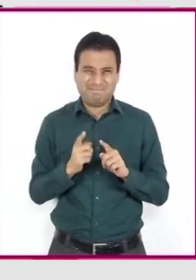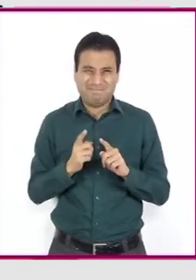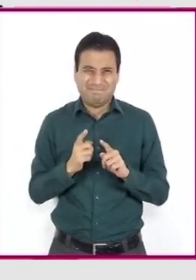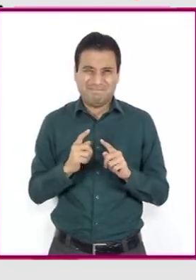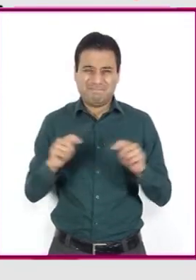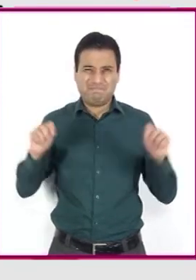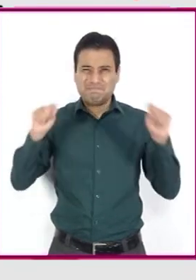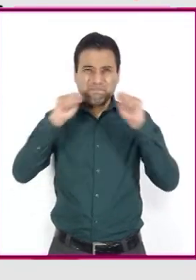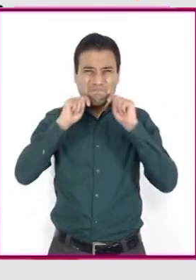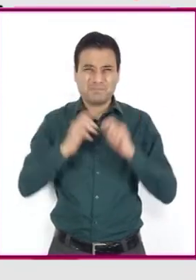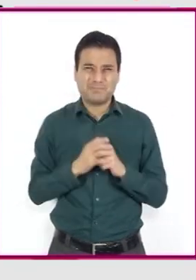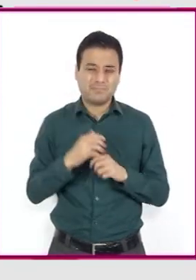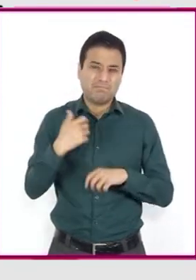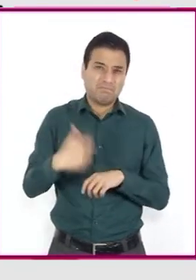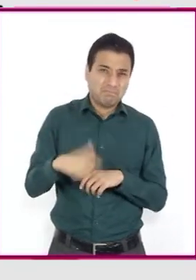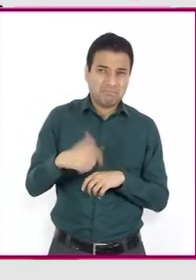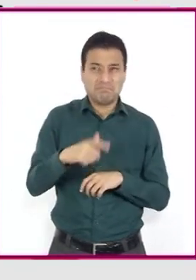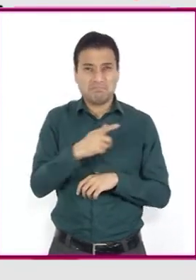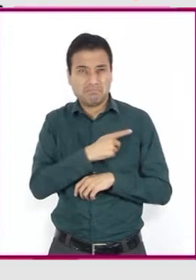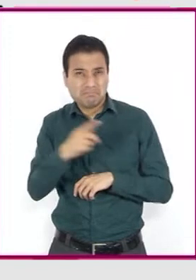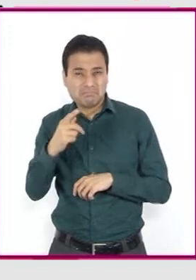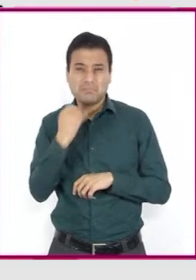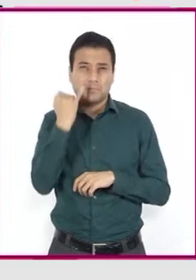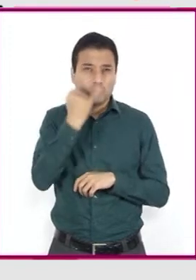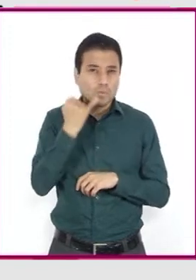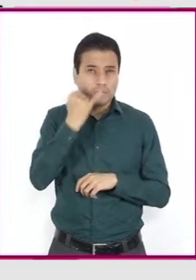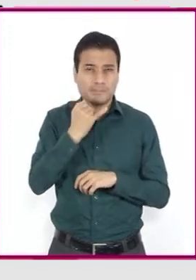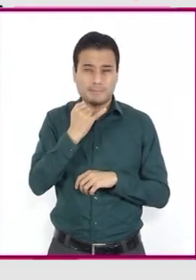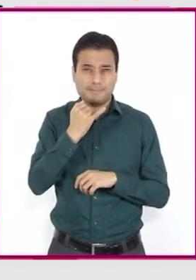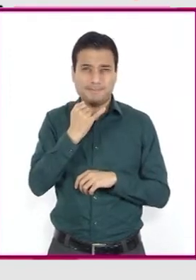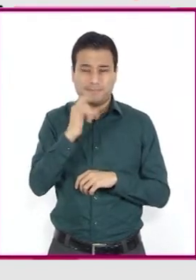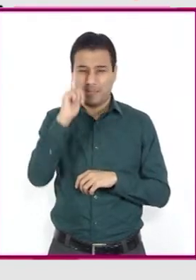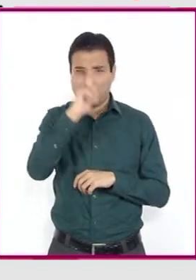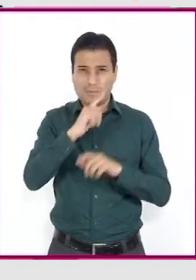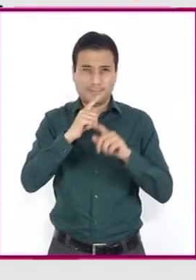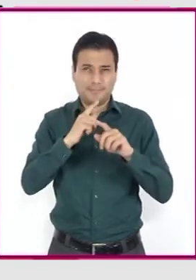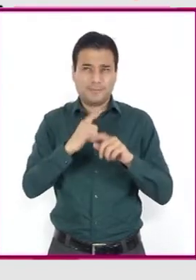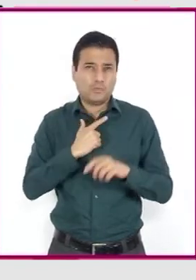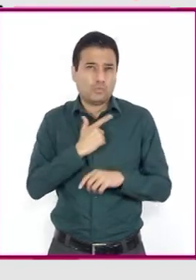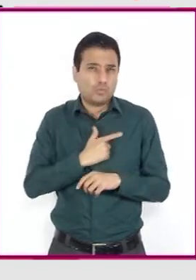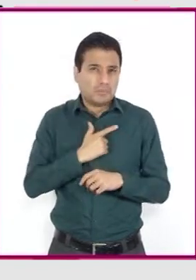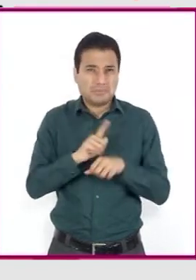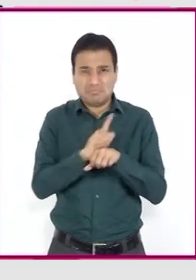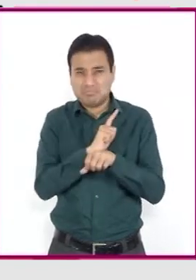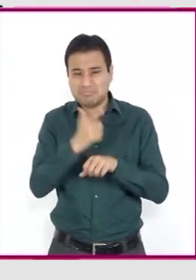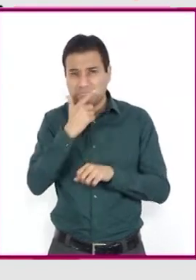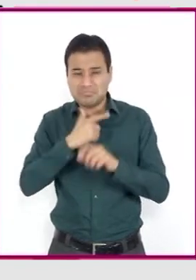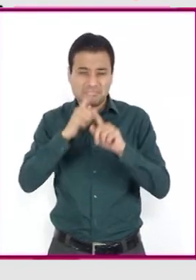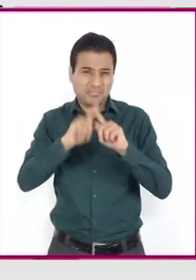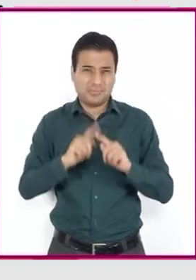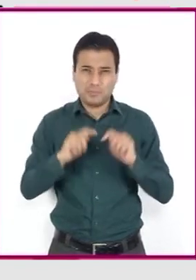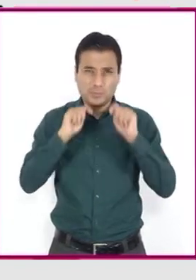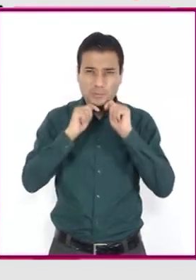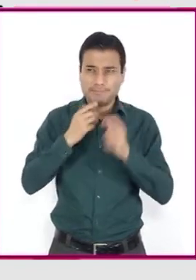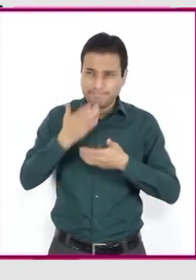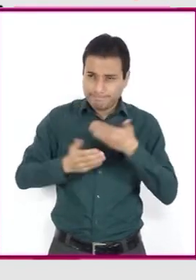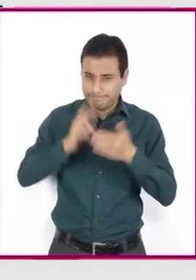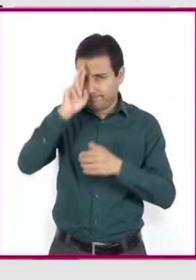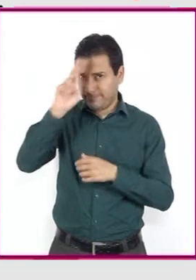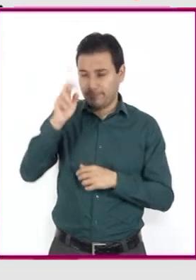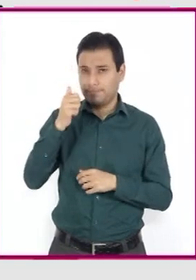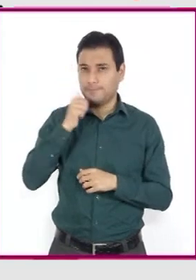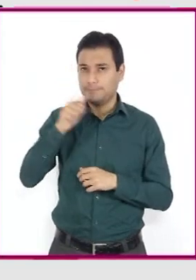etnia, estatus migratorio, idioma o lengua, preferencia sexual. Si podemos observar el